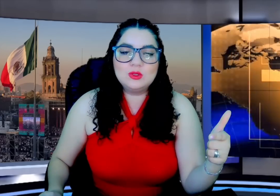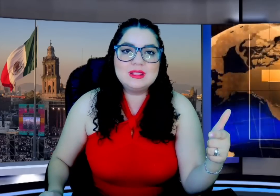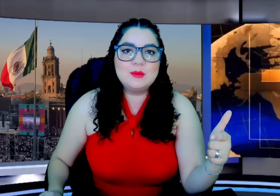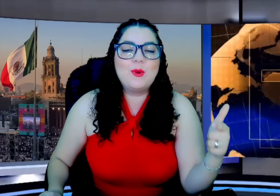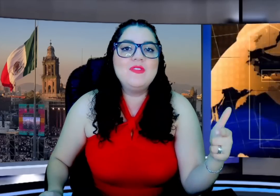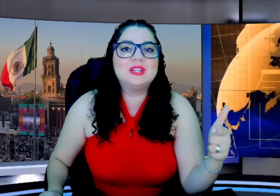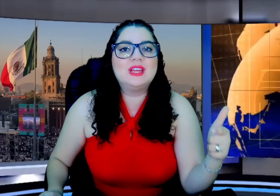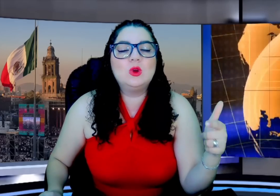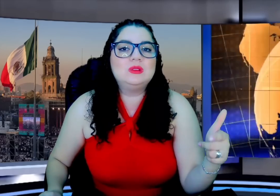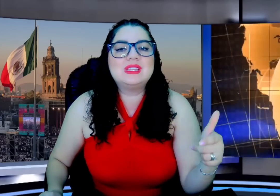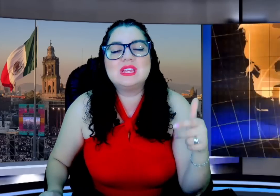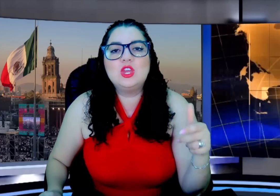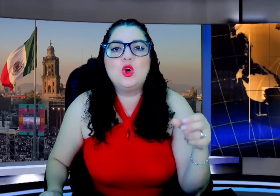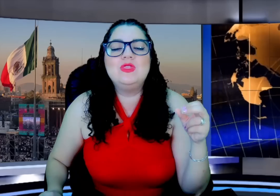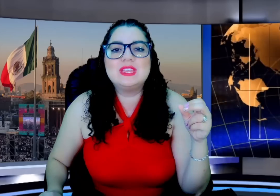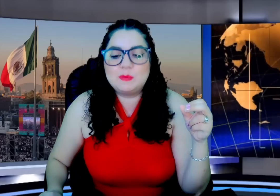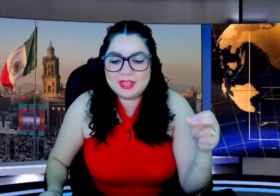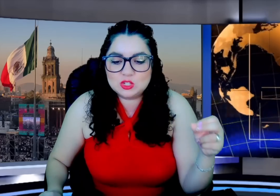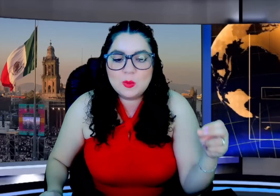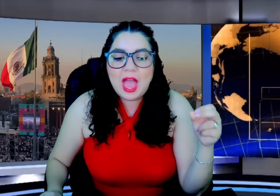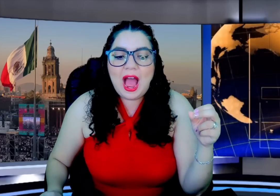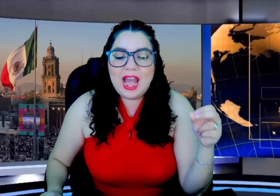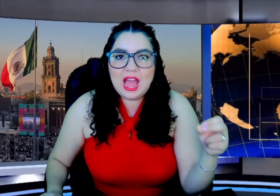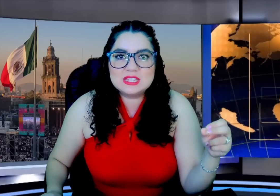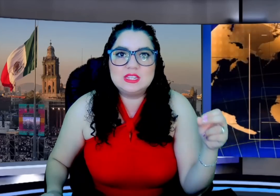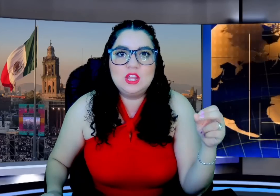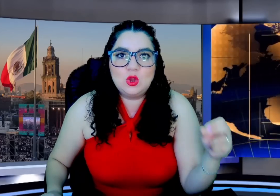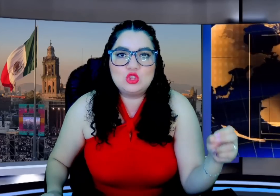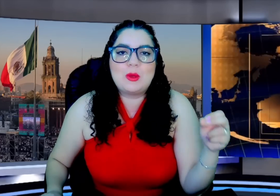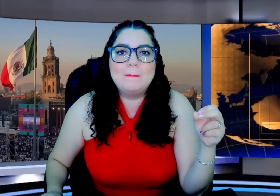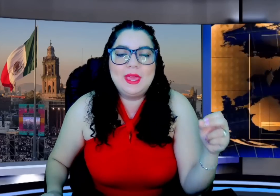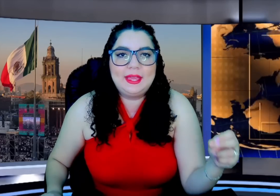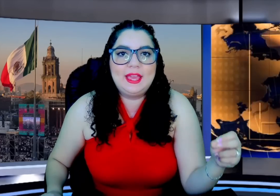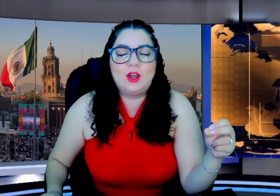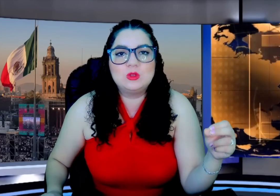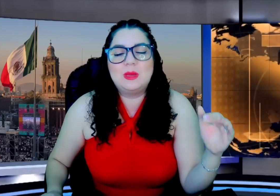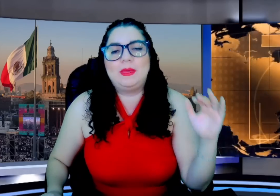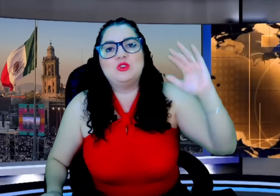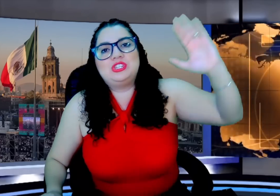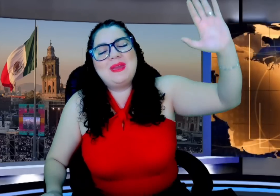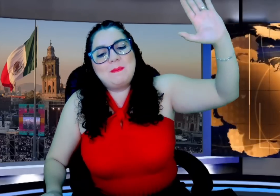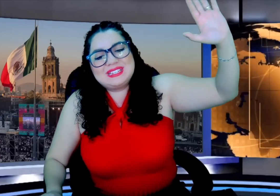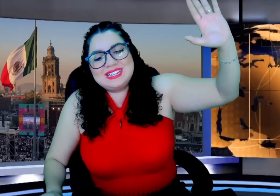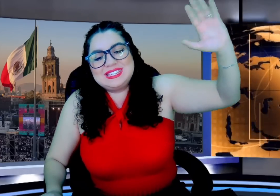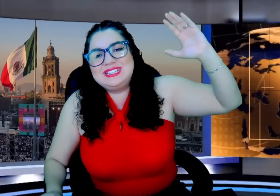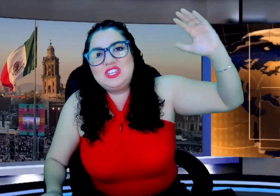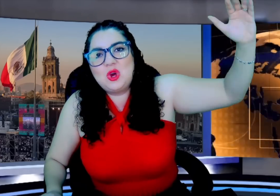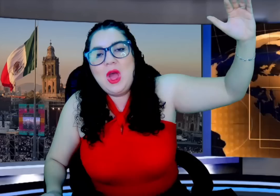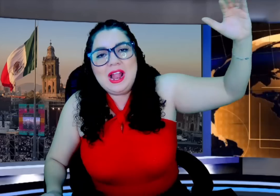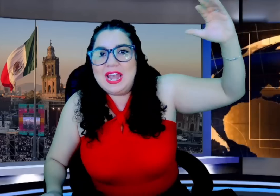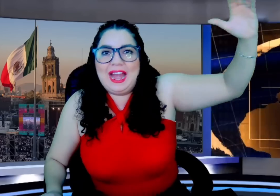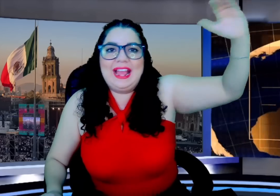que todo el tiempo han tratado con desdén y con desprecio a las y los mexicanos de a pie. Ellos siempre se han